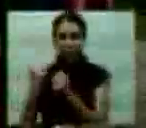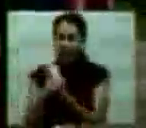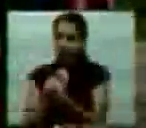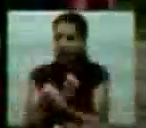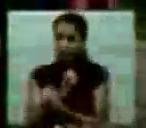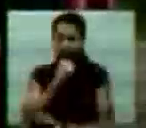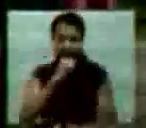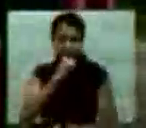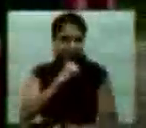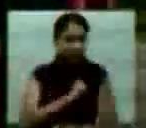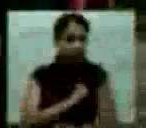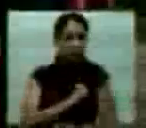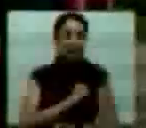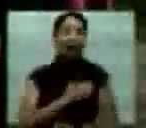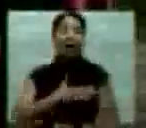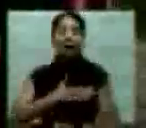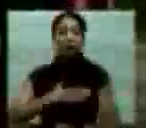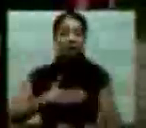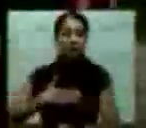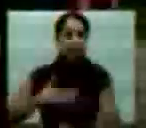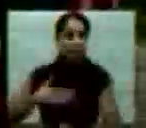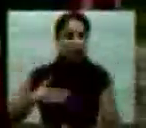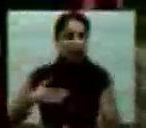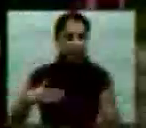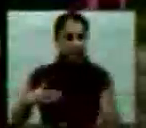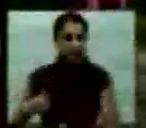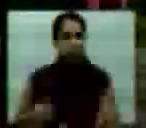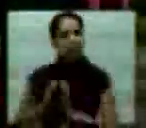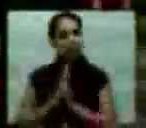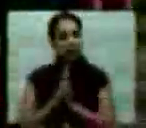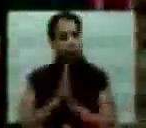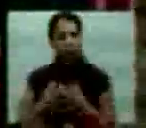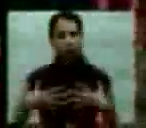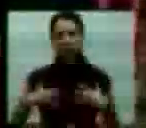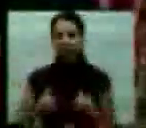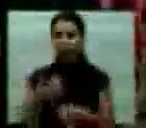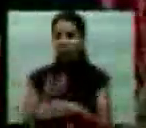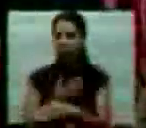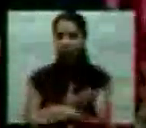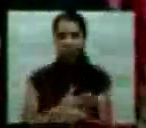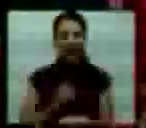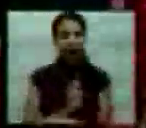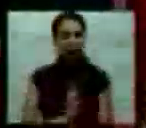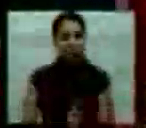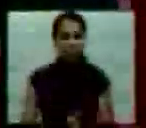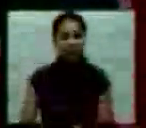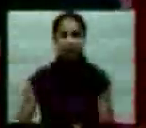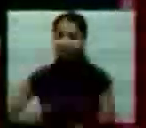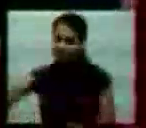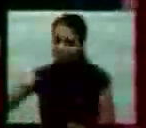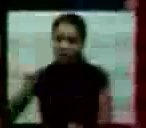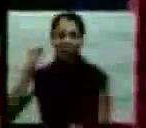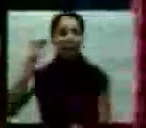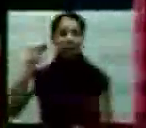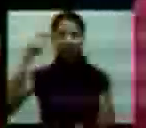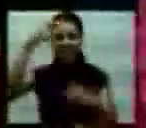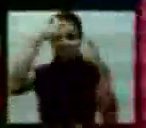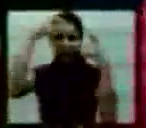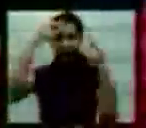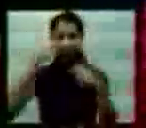siempre, deseamos que mejore pronto. ¡Pa'lante, comandante!